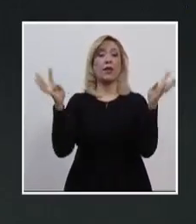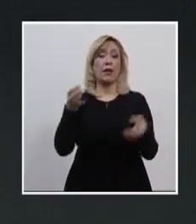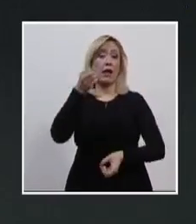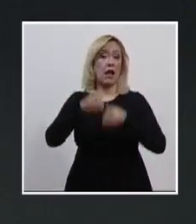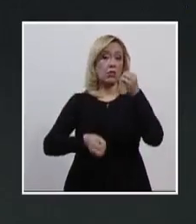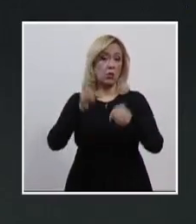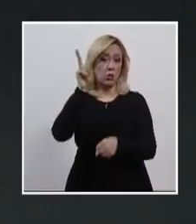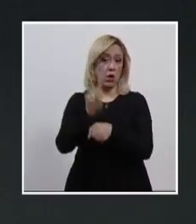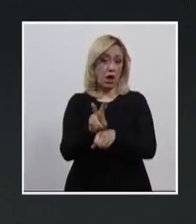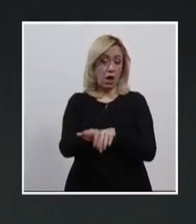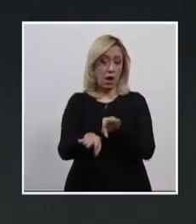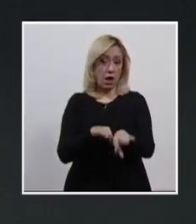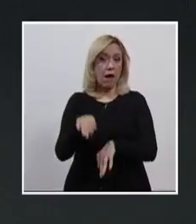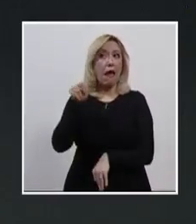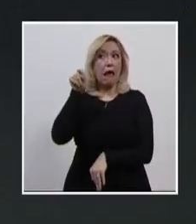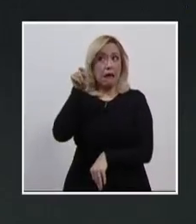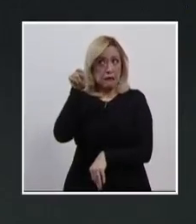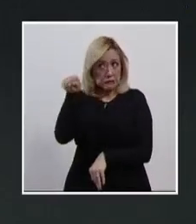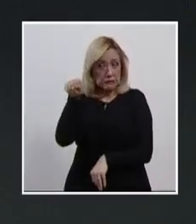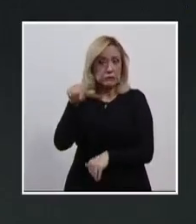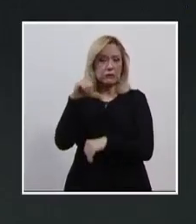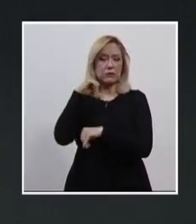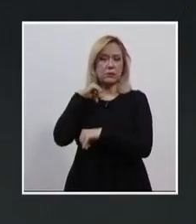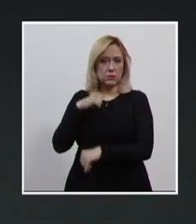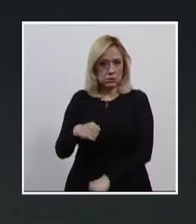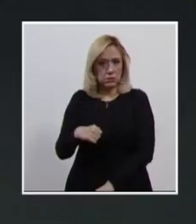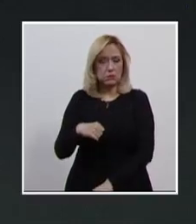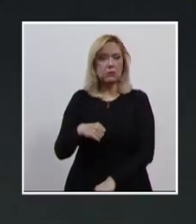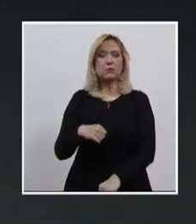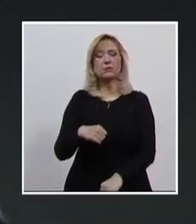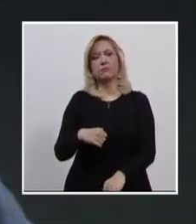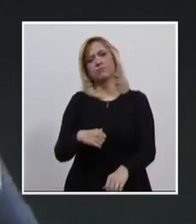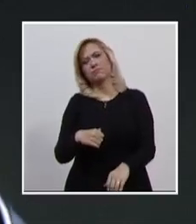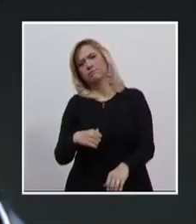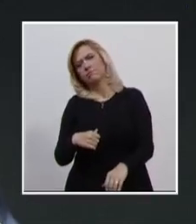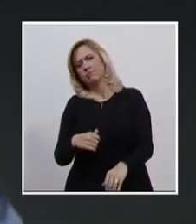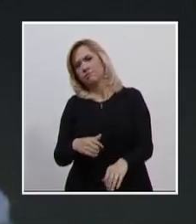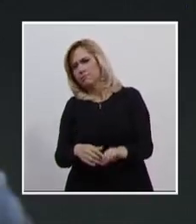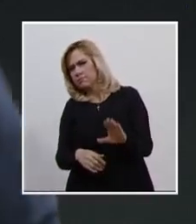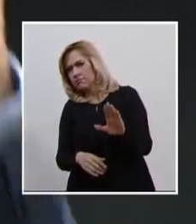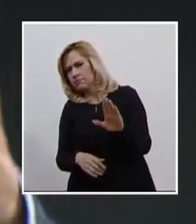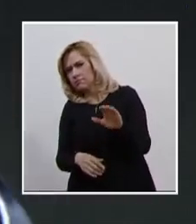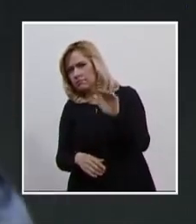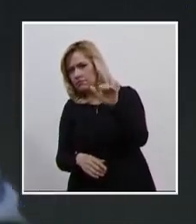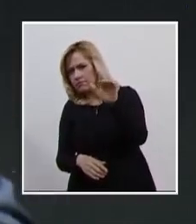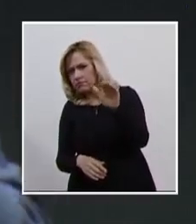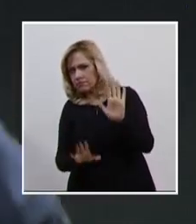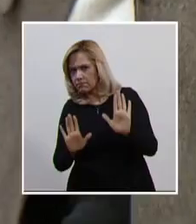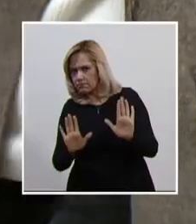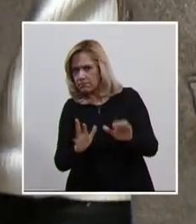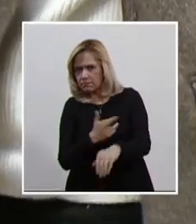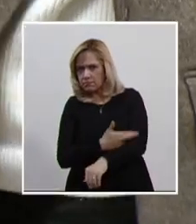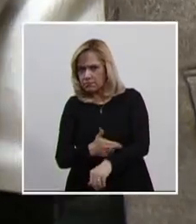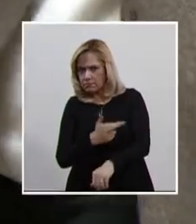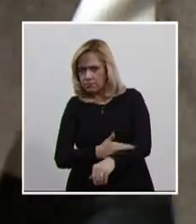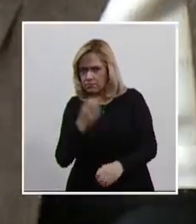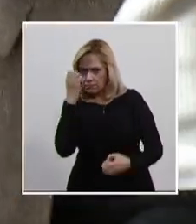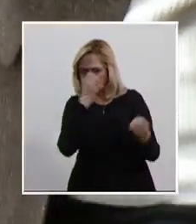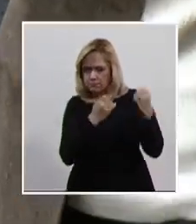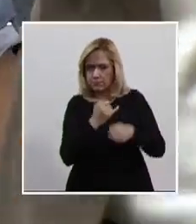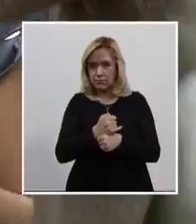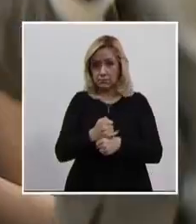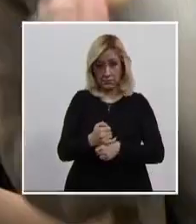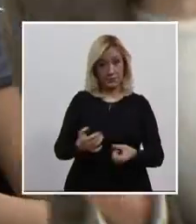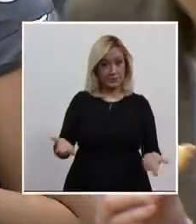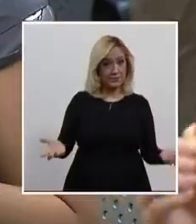la que pueda tener la potestad de hacer procesos con debido proceso. Durante la presentación